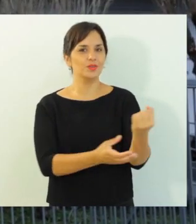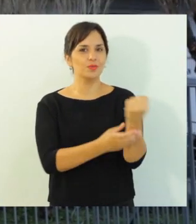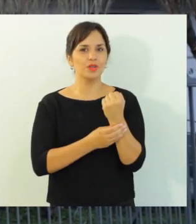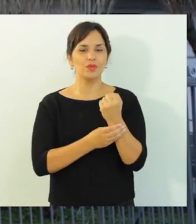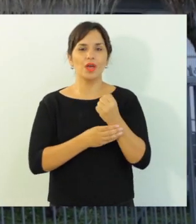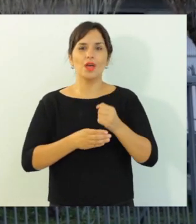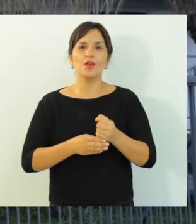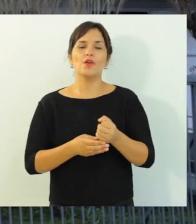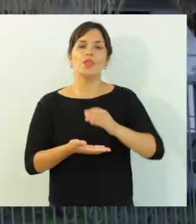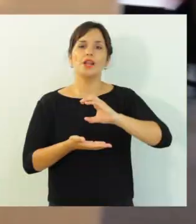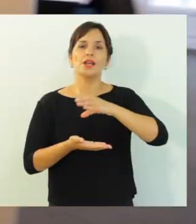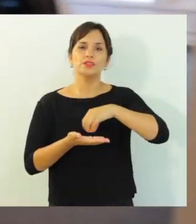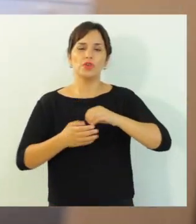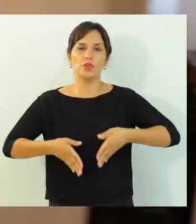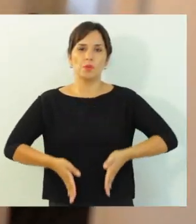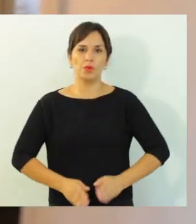de Negocios de Puerto Natales.